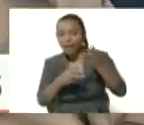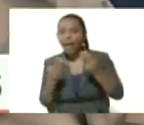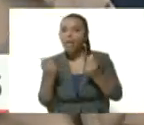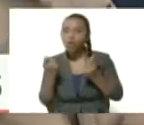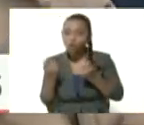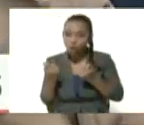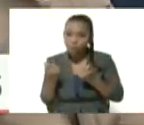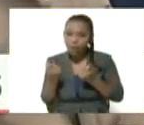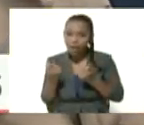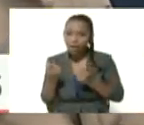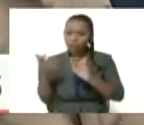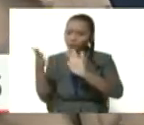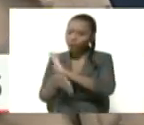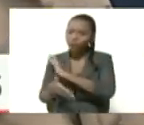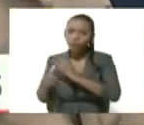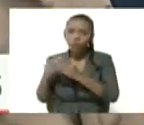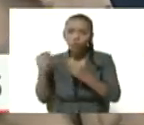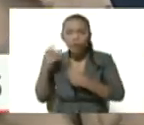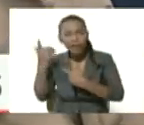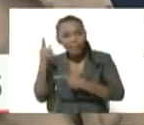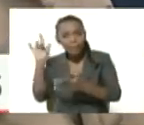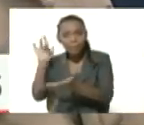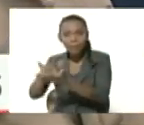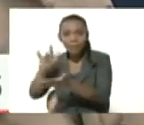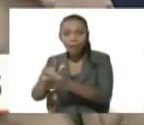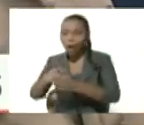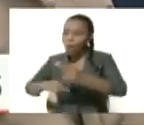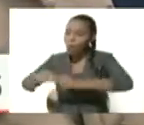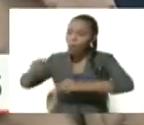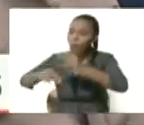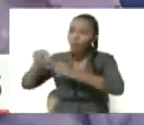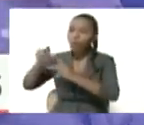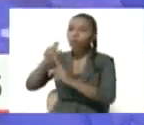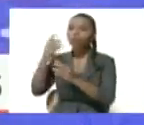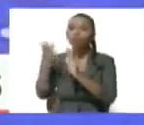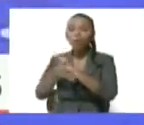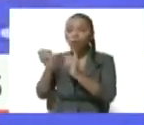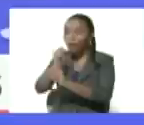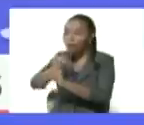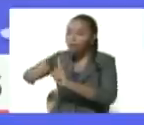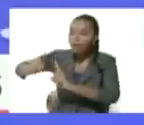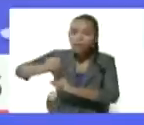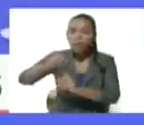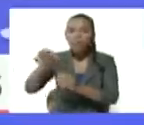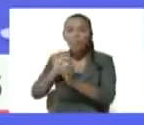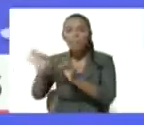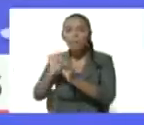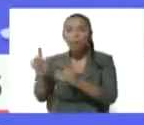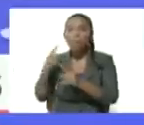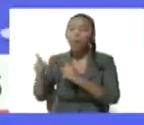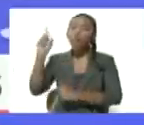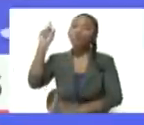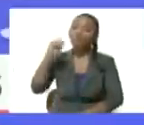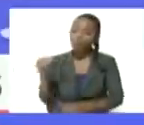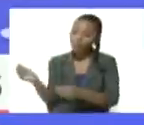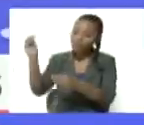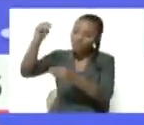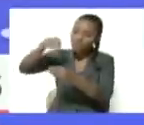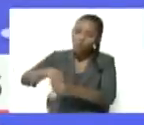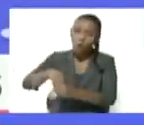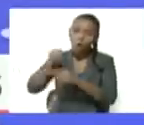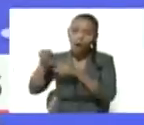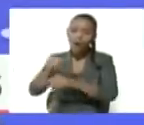económica, sobre todo para participar en la construcción del ecosistema del Petro, como usted lo ha orientado, pero también para incorporar a esta